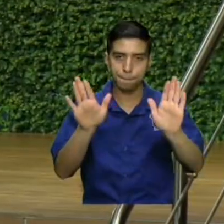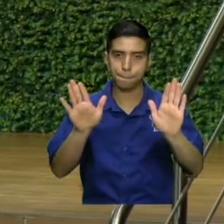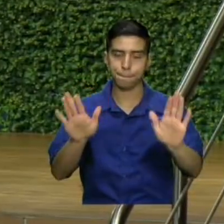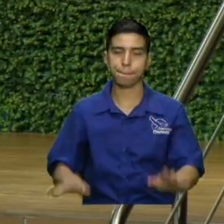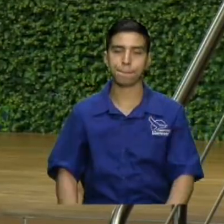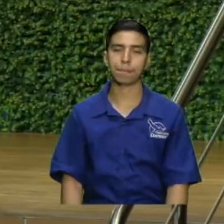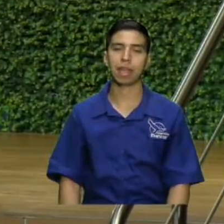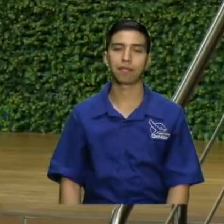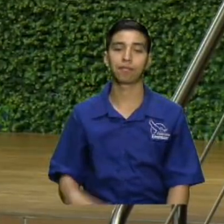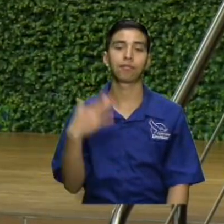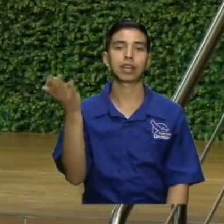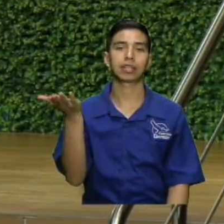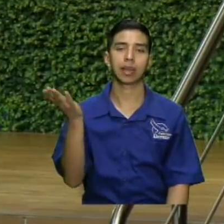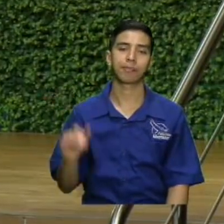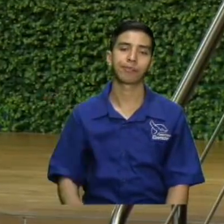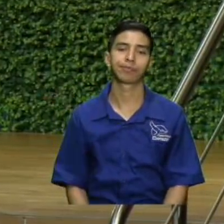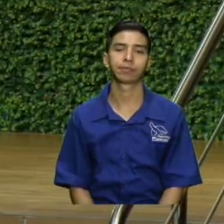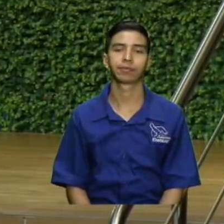Fíjese pues.